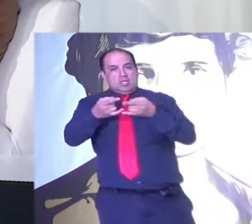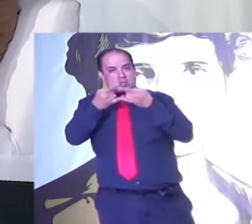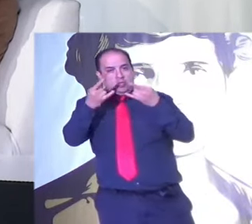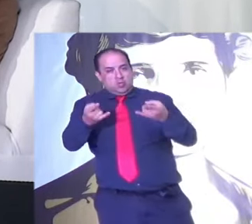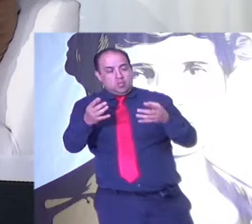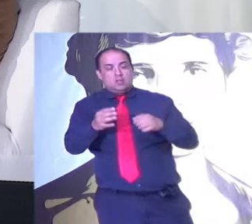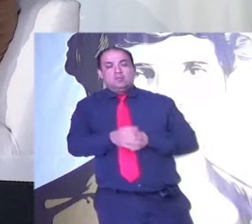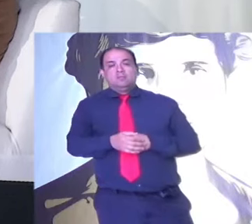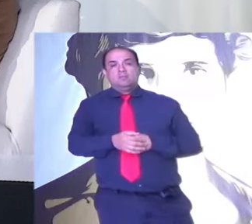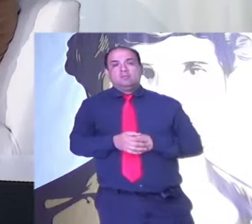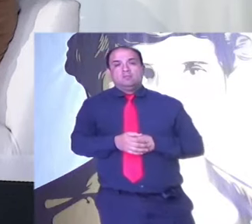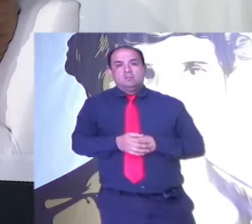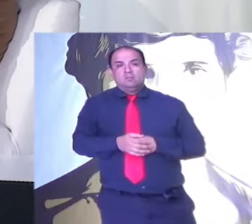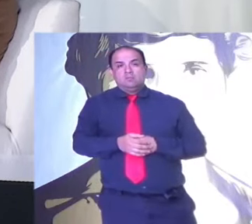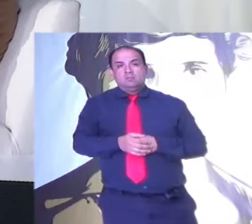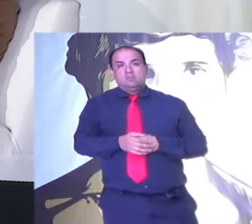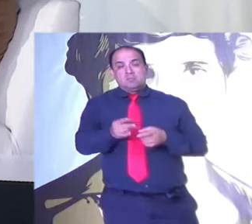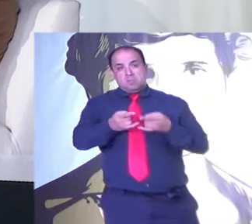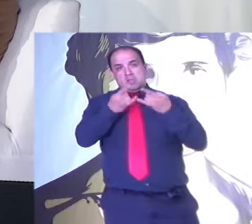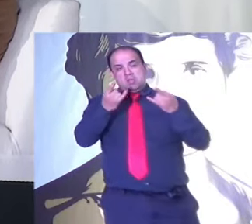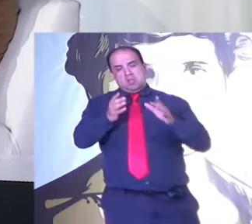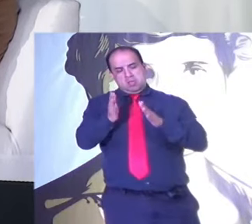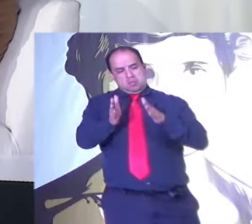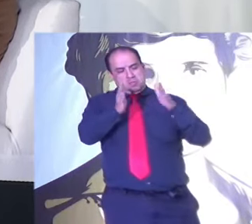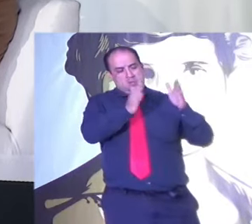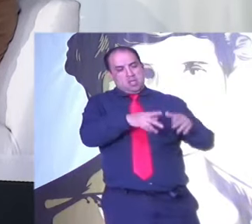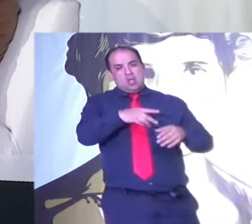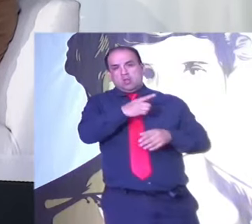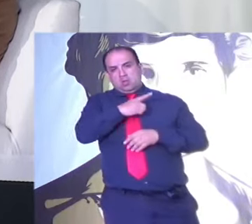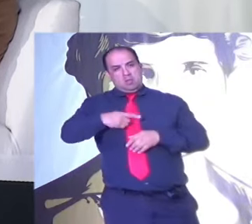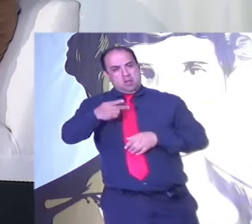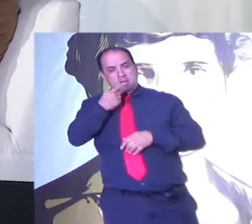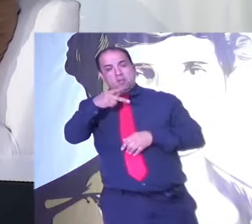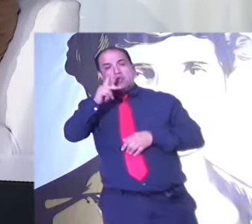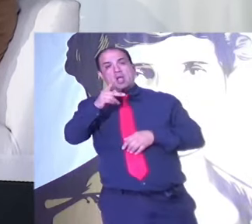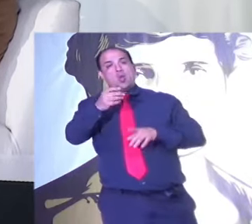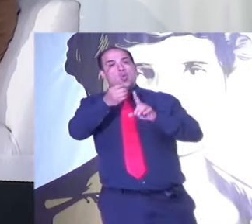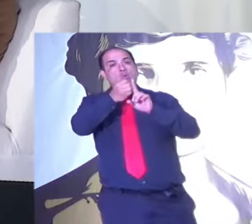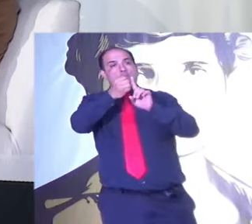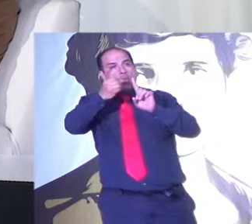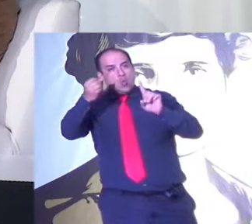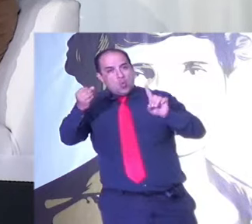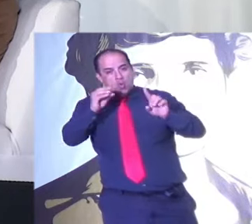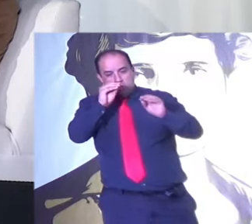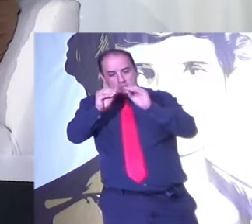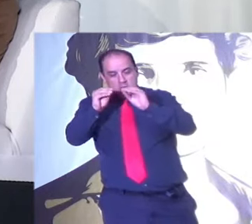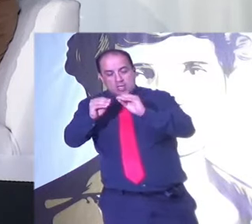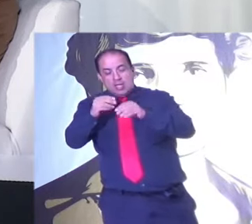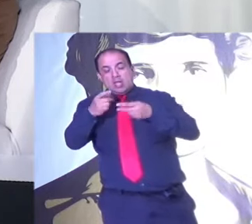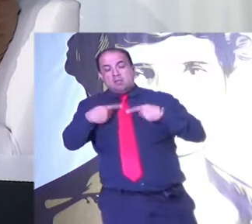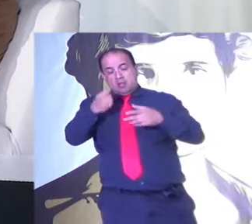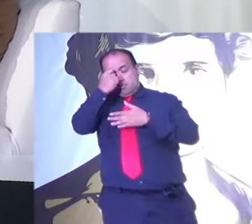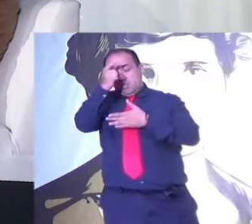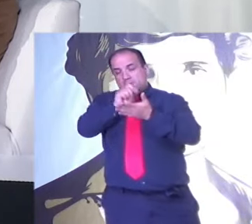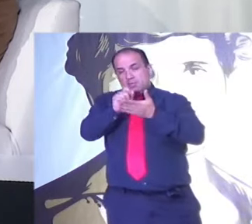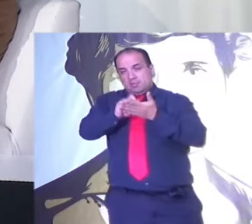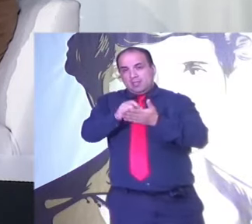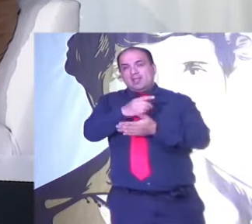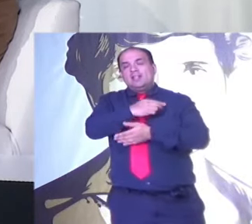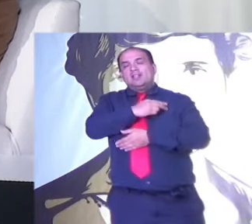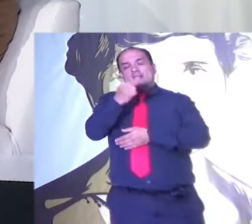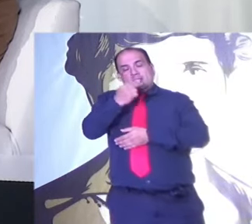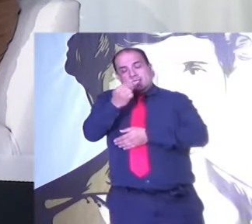historia, pues eso lo deja y cada quien de eso no se debe hablar, pero la arquitectura misma, el escritor debe tener conciencia de ella y yo uso este